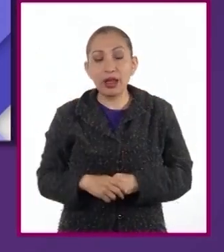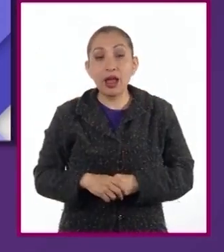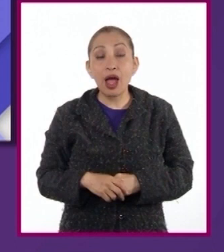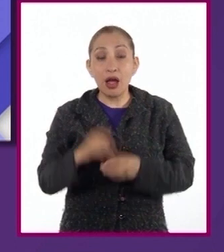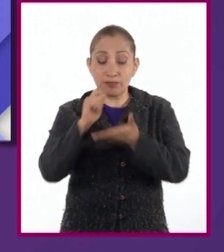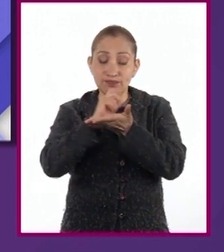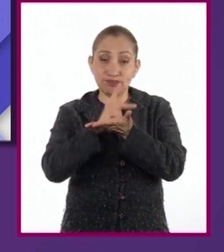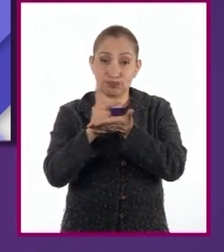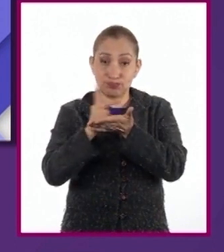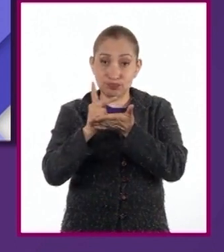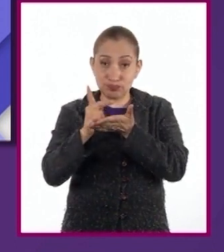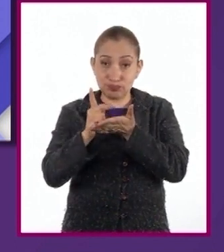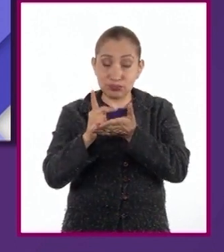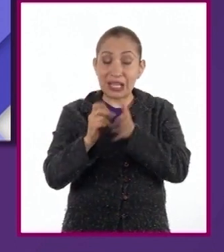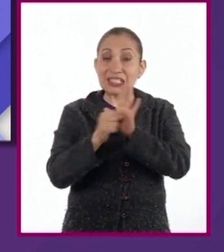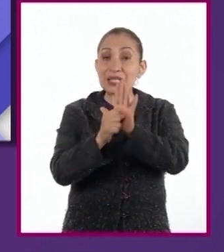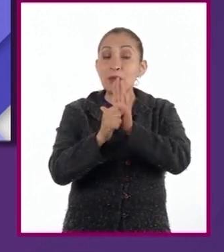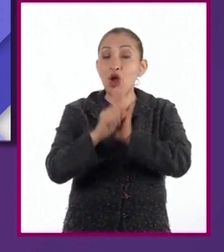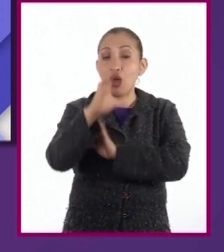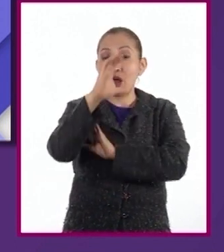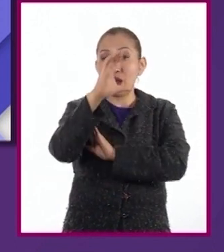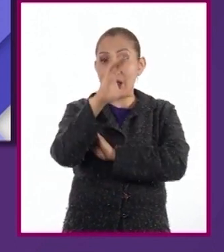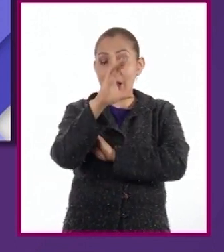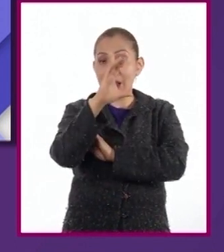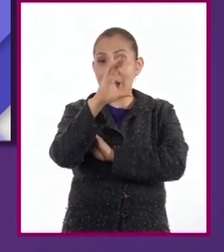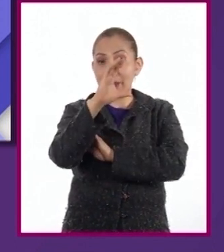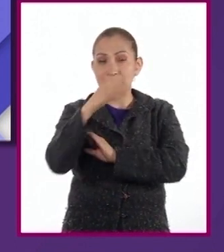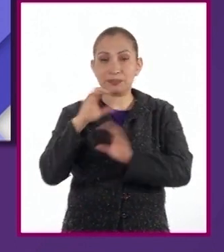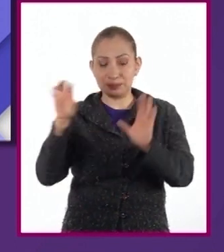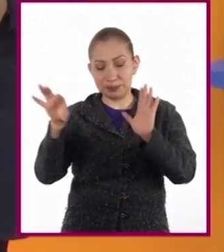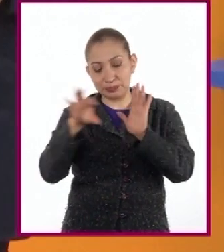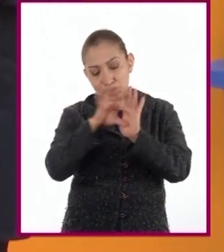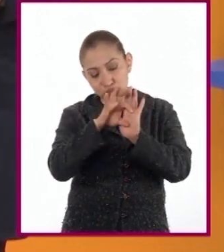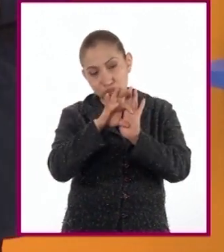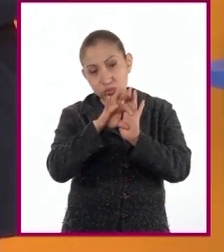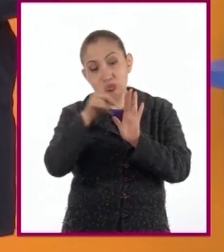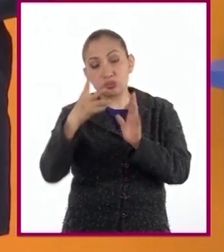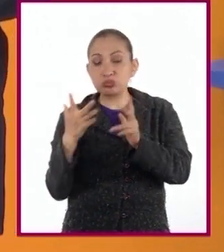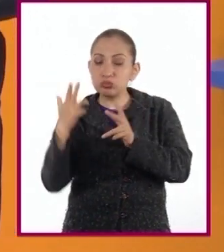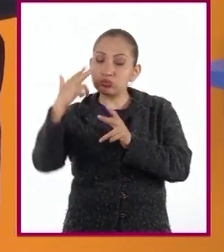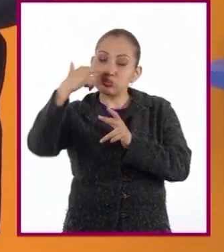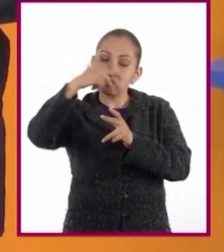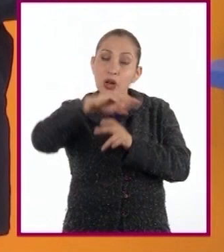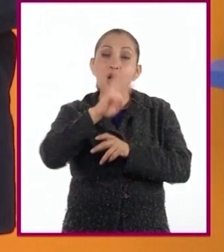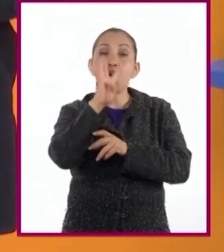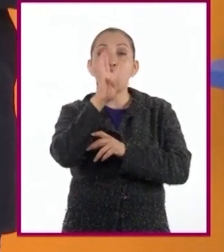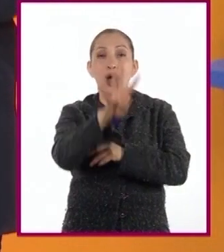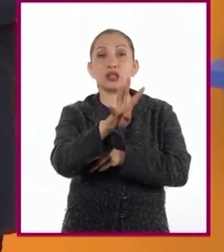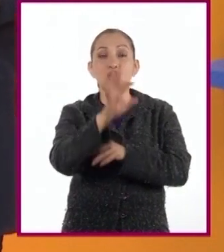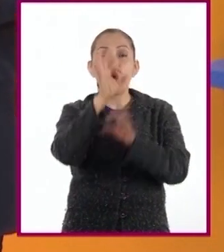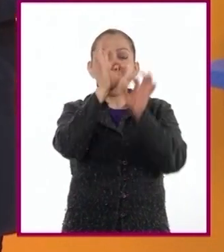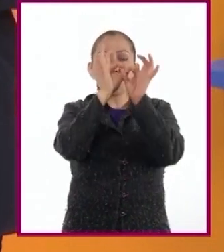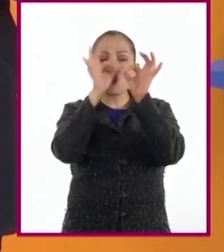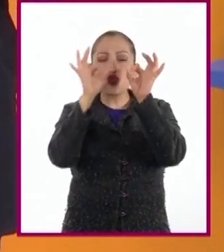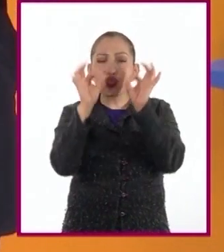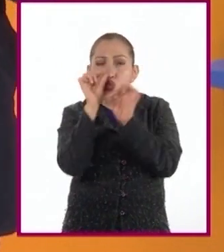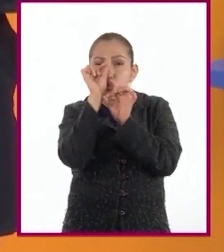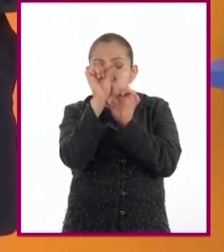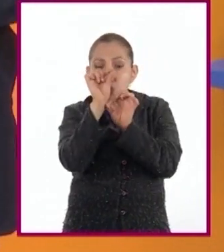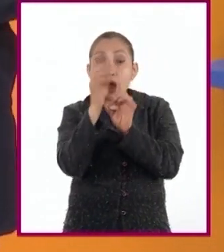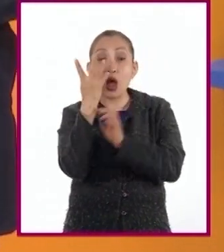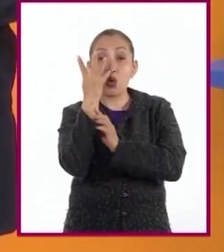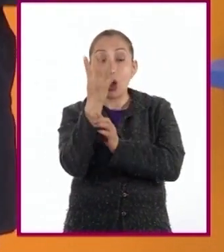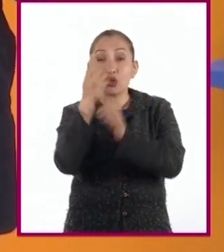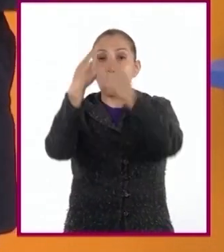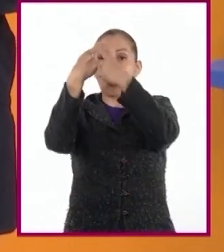un marcador coloquen el símbolo del carbono, C mayúscula. Recorten 4 círculos pequeños y los